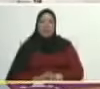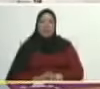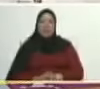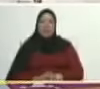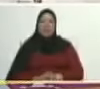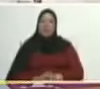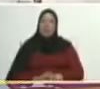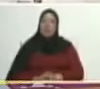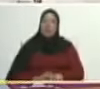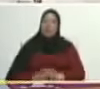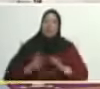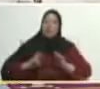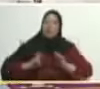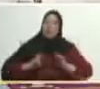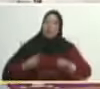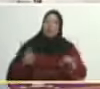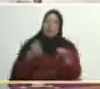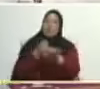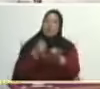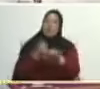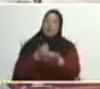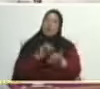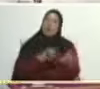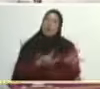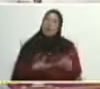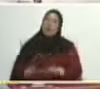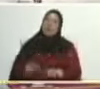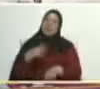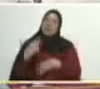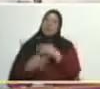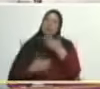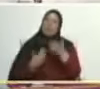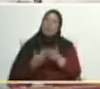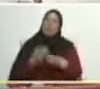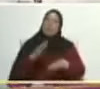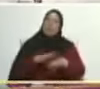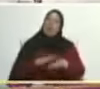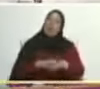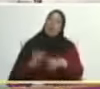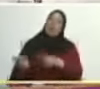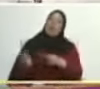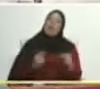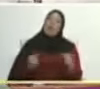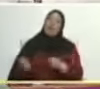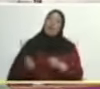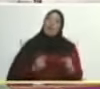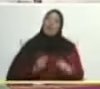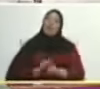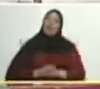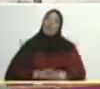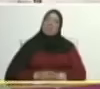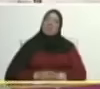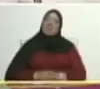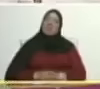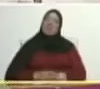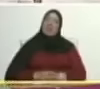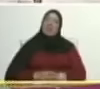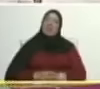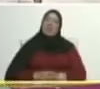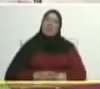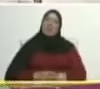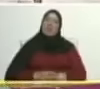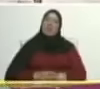hay un resurgimiento del fascismo 100 años después. Y yo llamo a ese debate, compañero Díaz-Canel, compañero Daniel